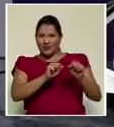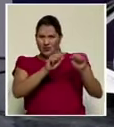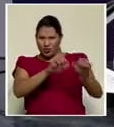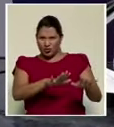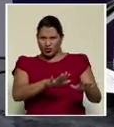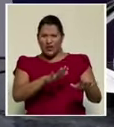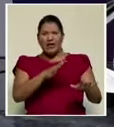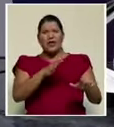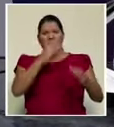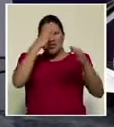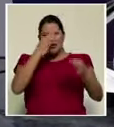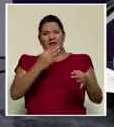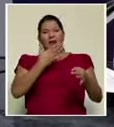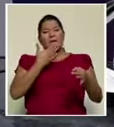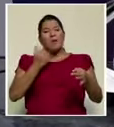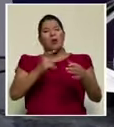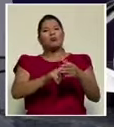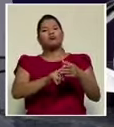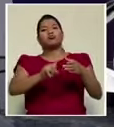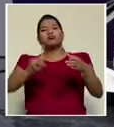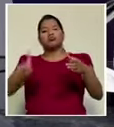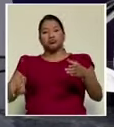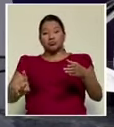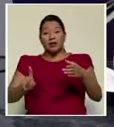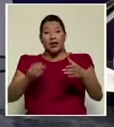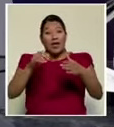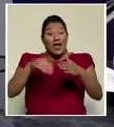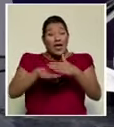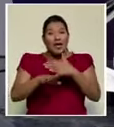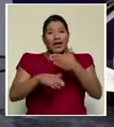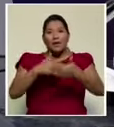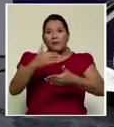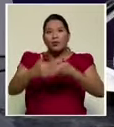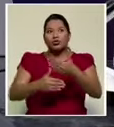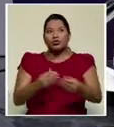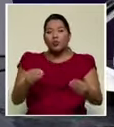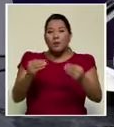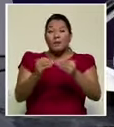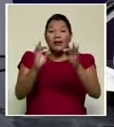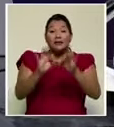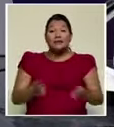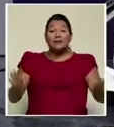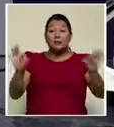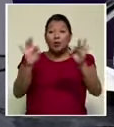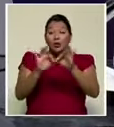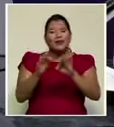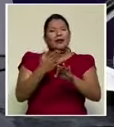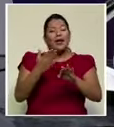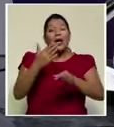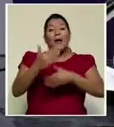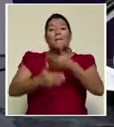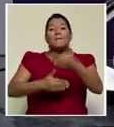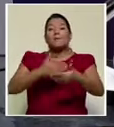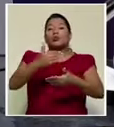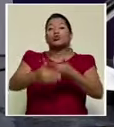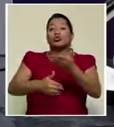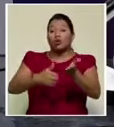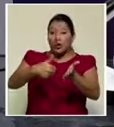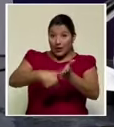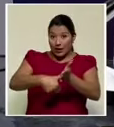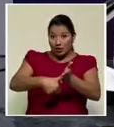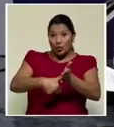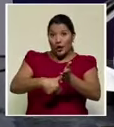lado frente al platillo más importante, que es el proceso electoral. Sobre todo, entiendo yo, este